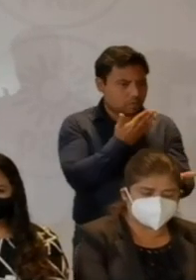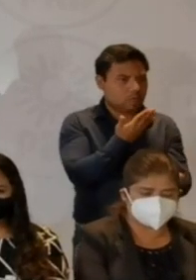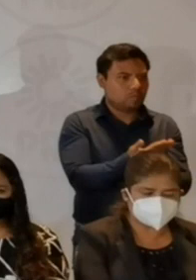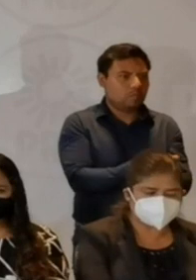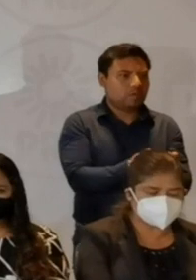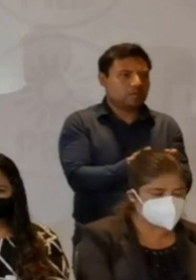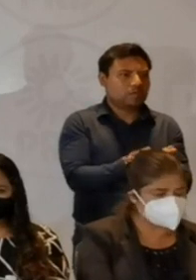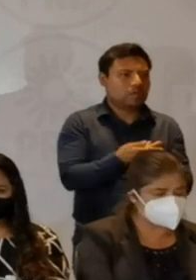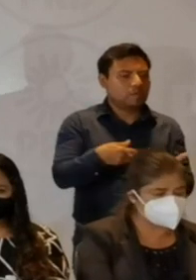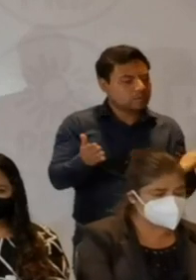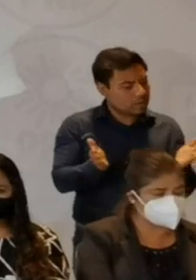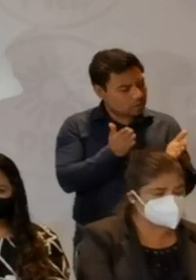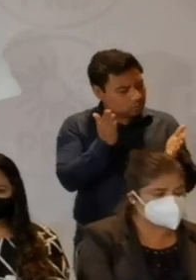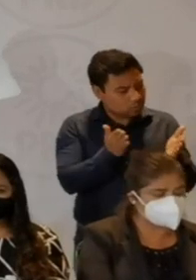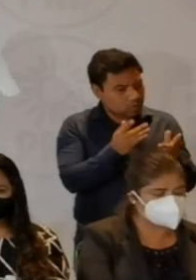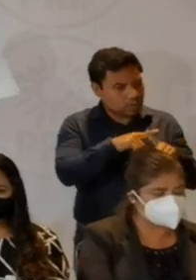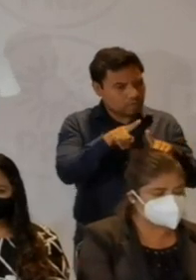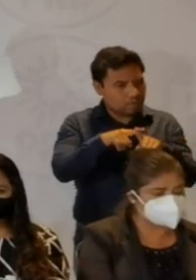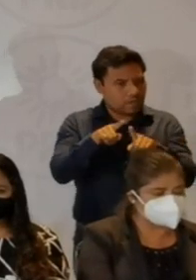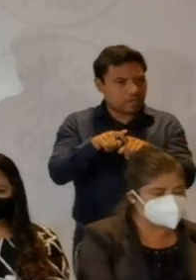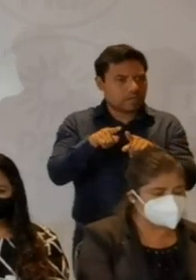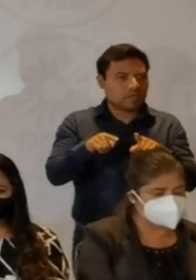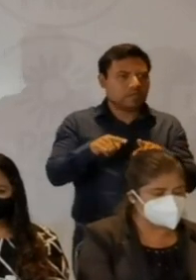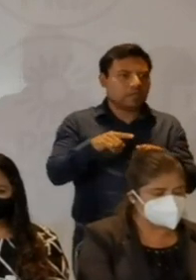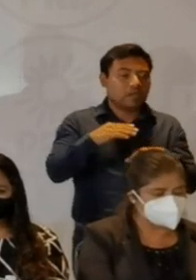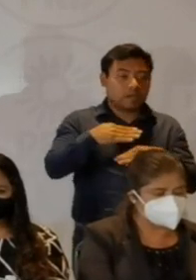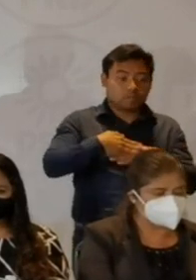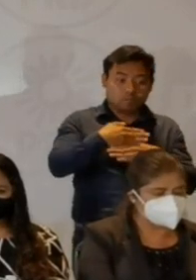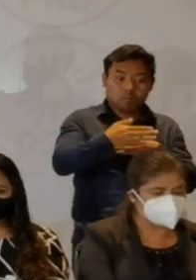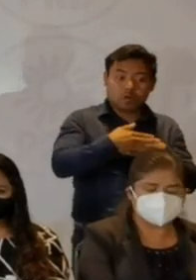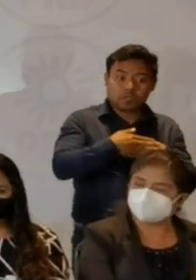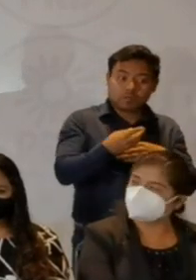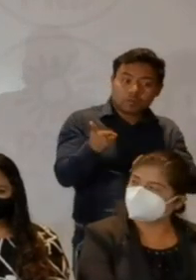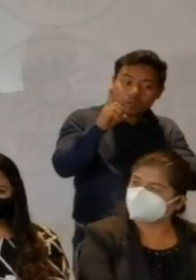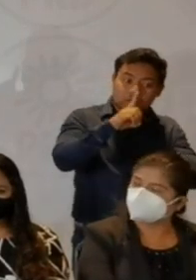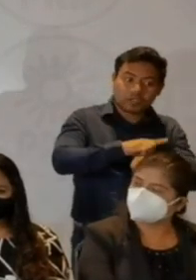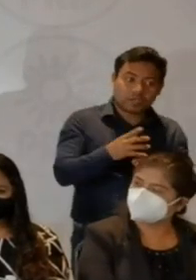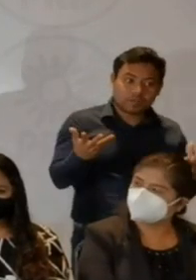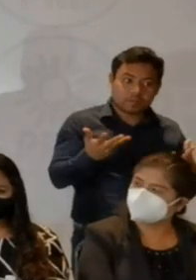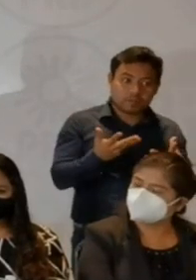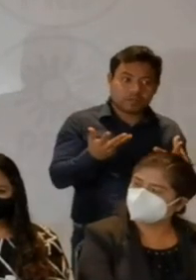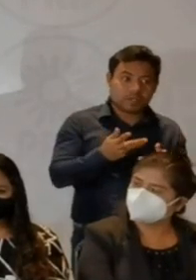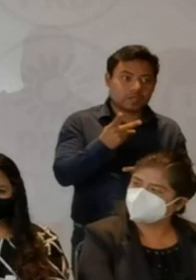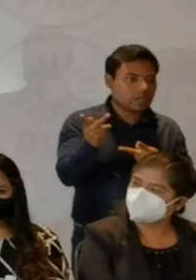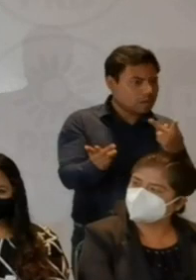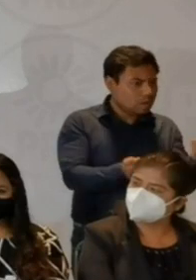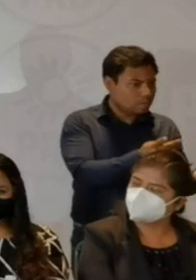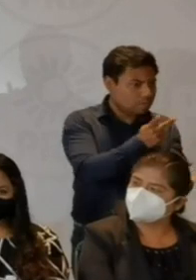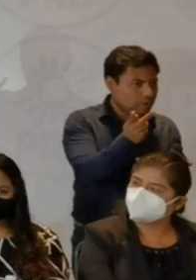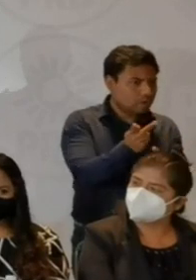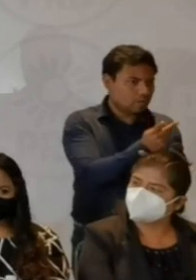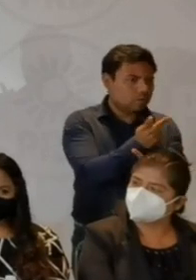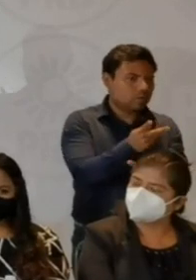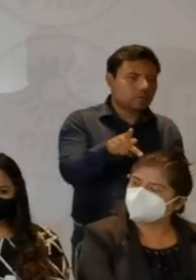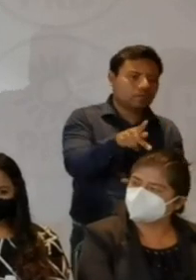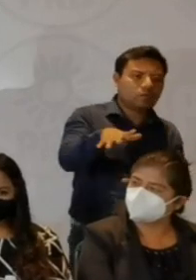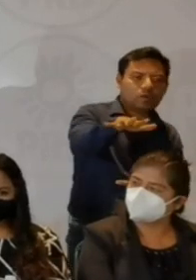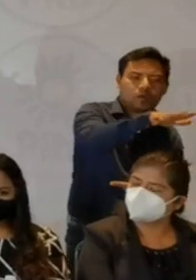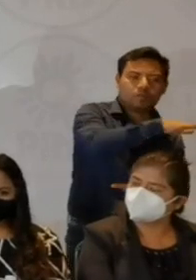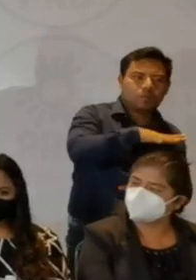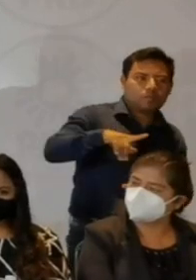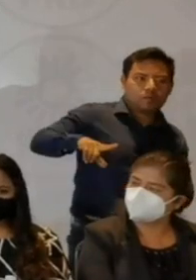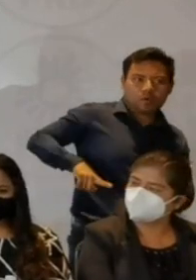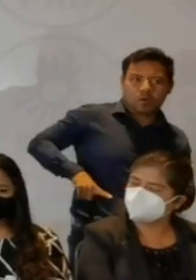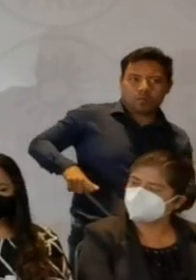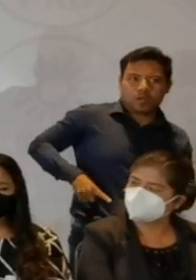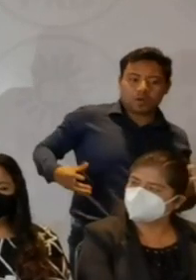vamos a construir con ellos, en estos próximos días vamos a generar consulta con ellos, ¿para qué? Para que desde el gobierno también junto